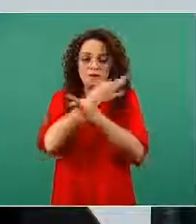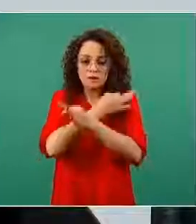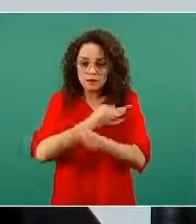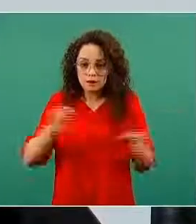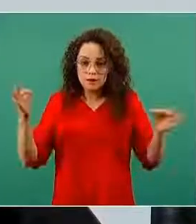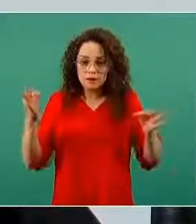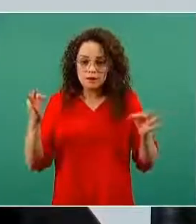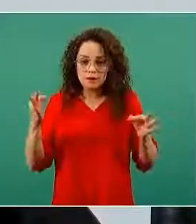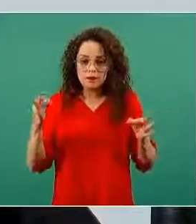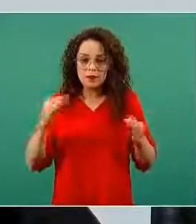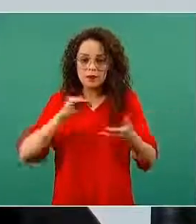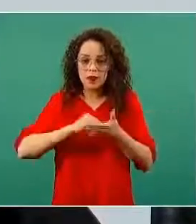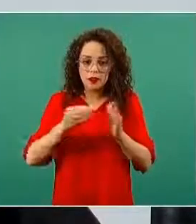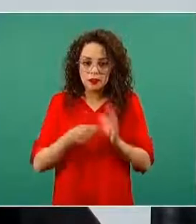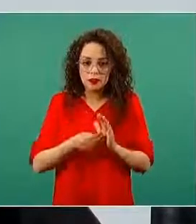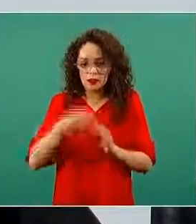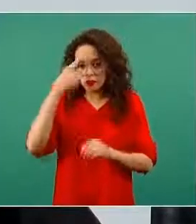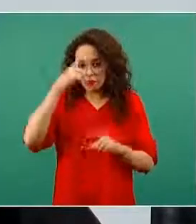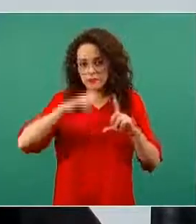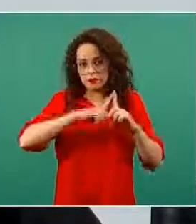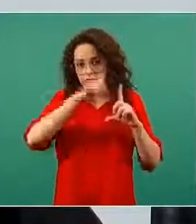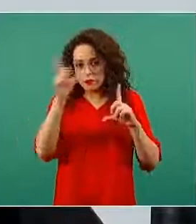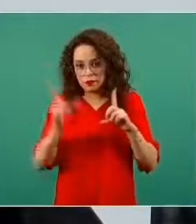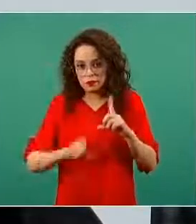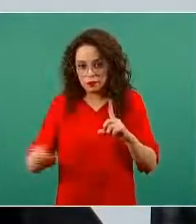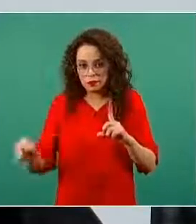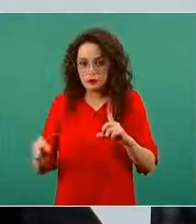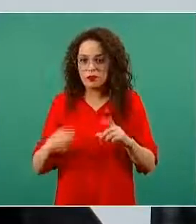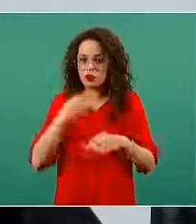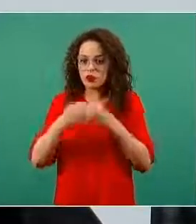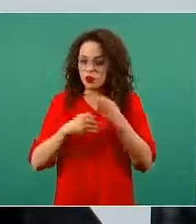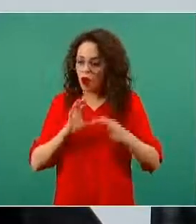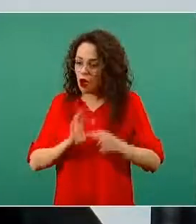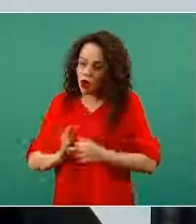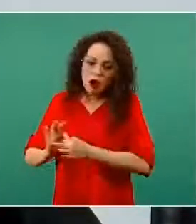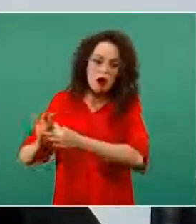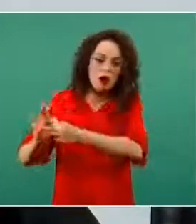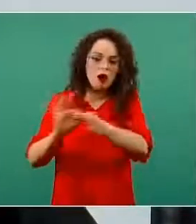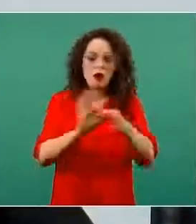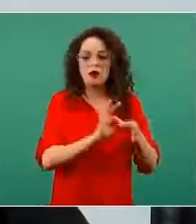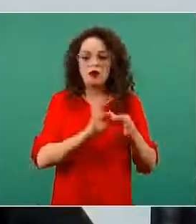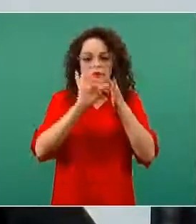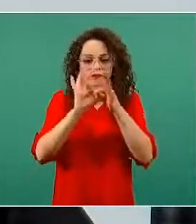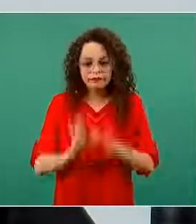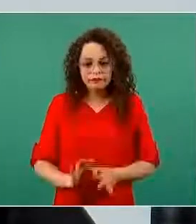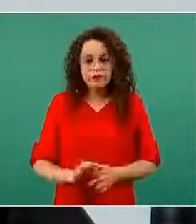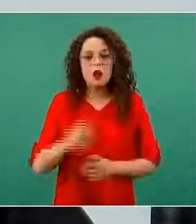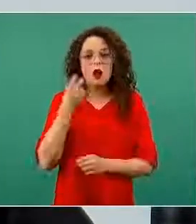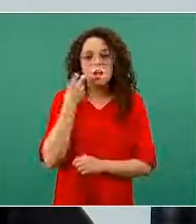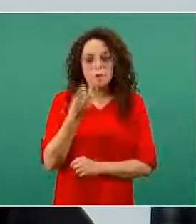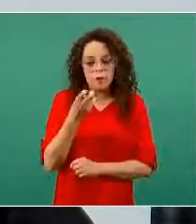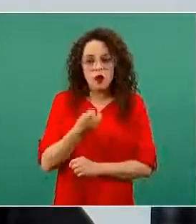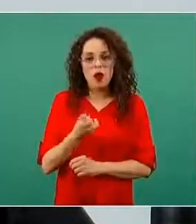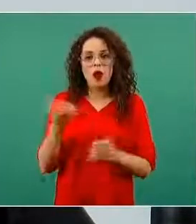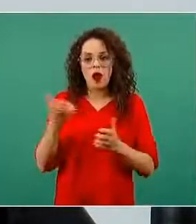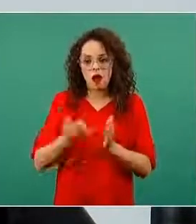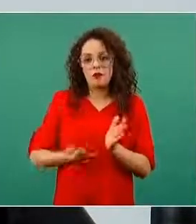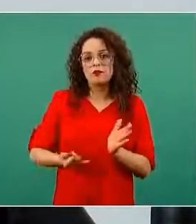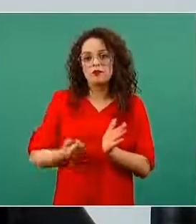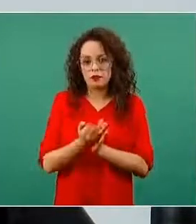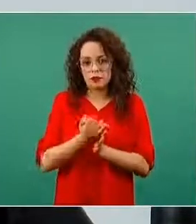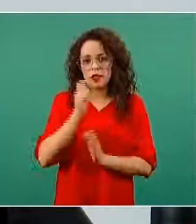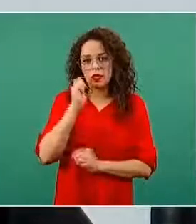nacional unificada en términos logísticos, es que se decidió tomar como edad